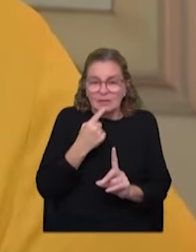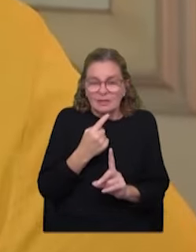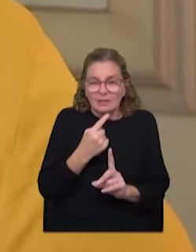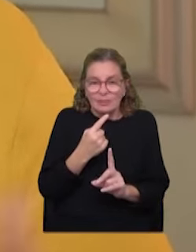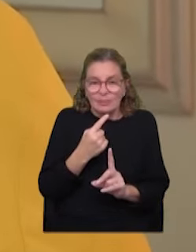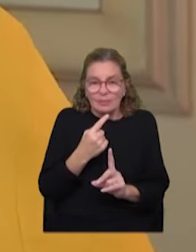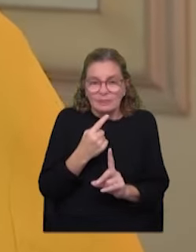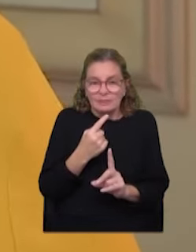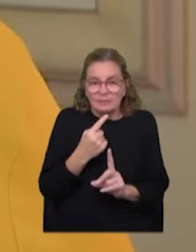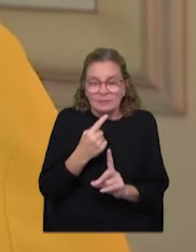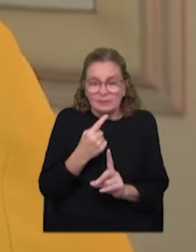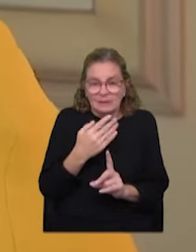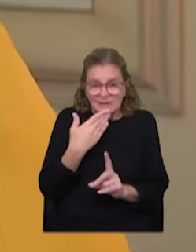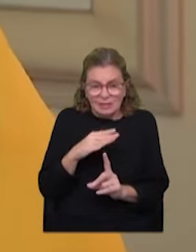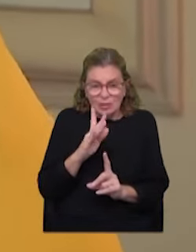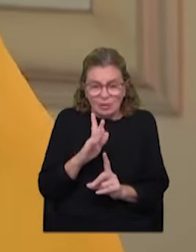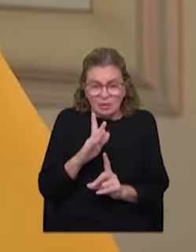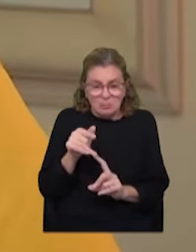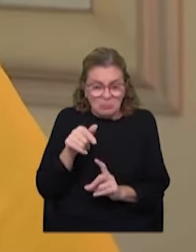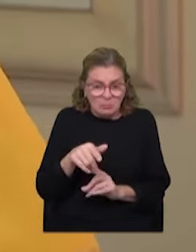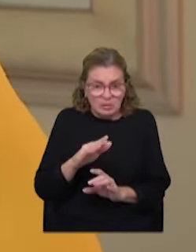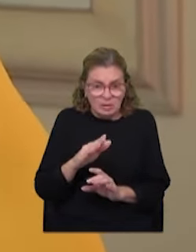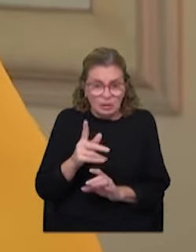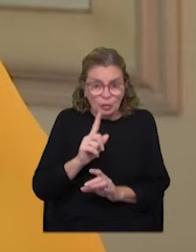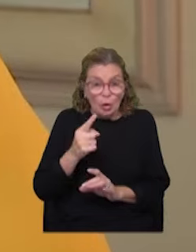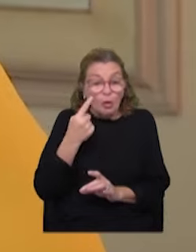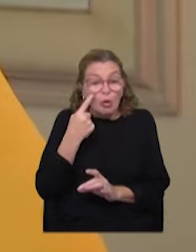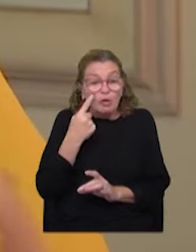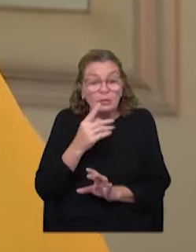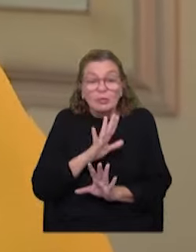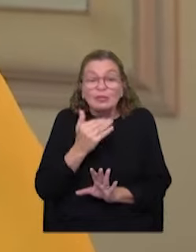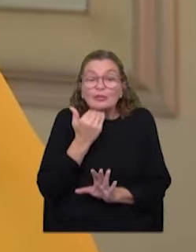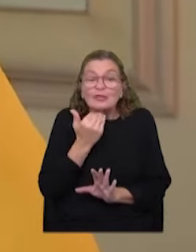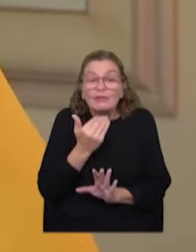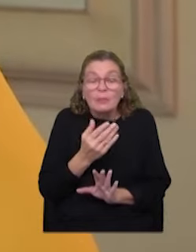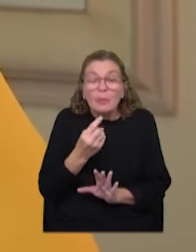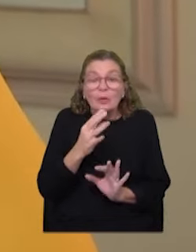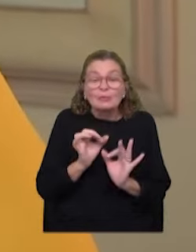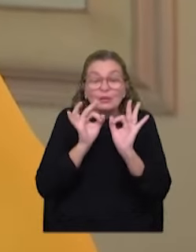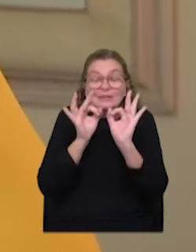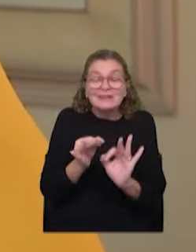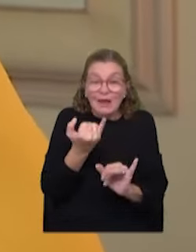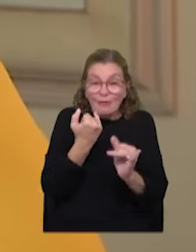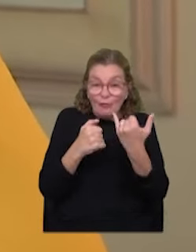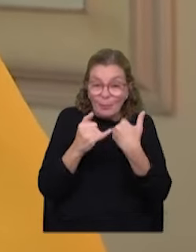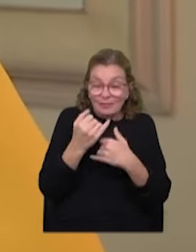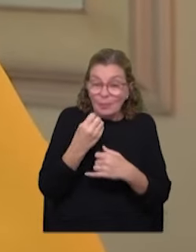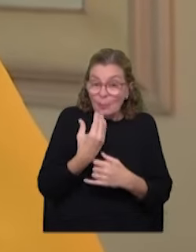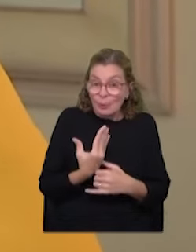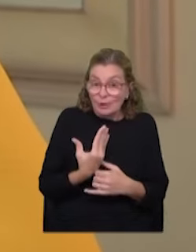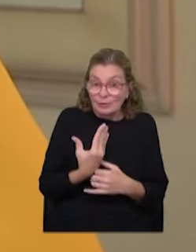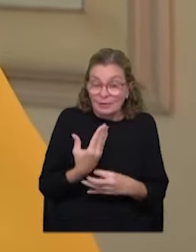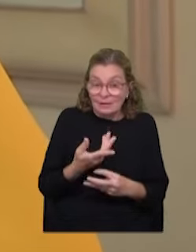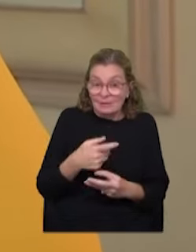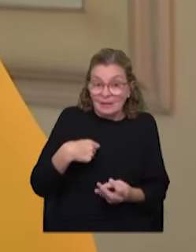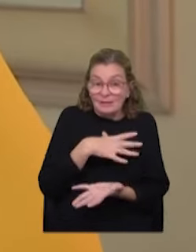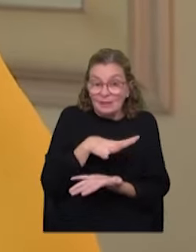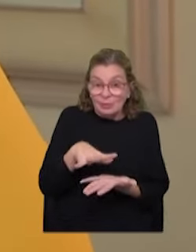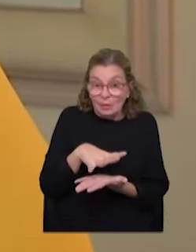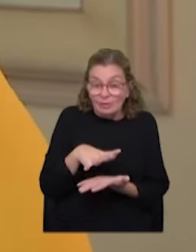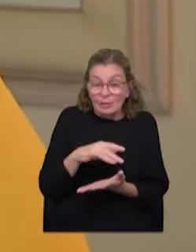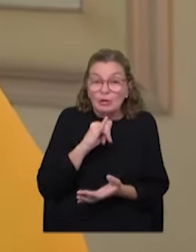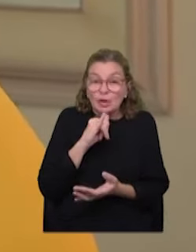se se entendió que tenía que ser así lo desconocemos porque que cuando nos llega la información bueno se dan estas circunstancias